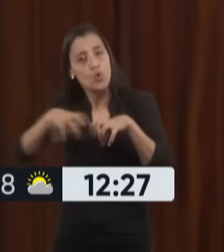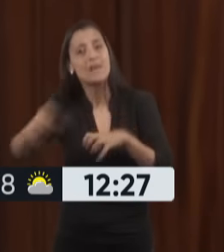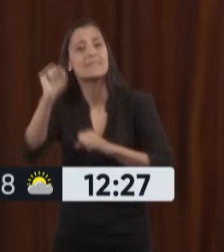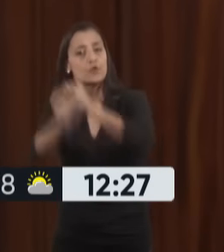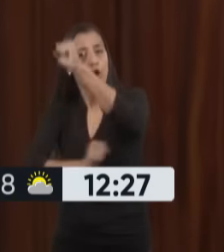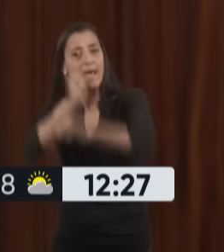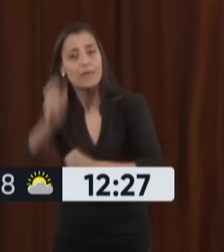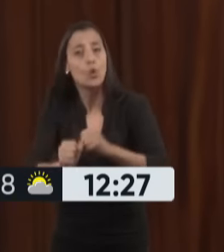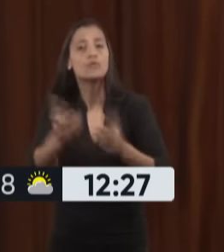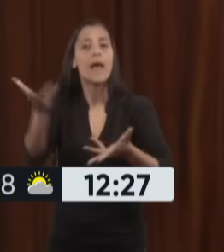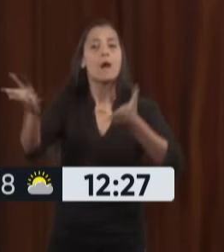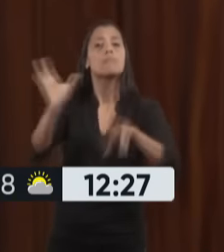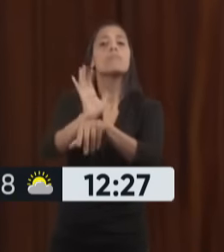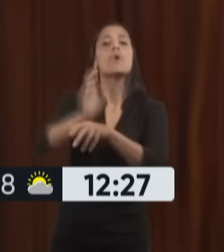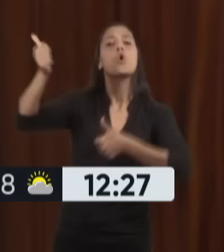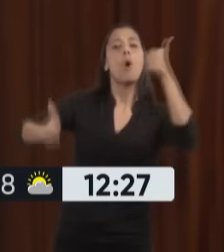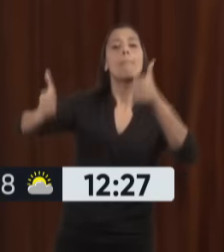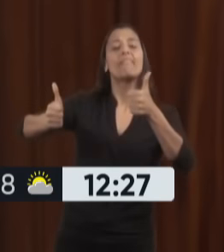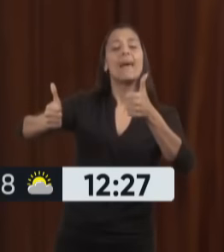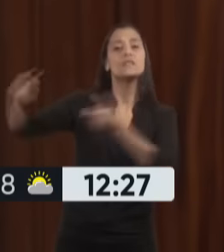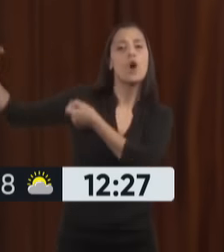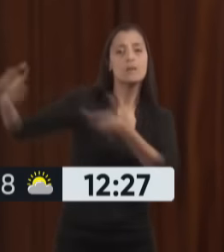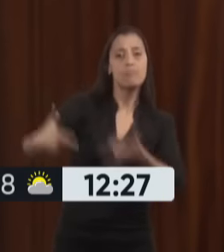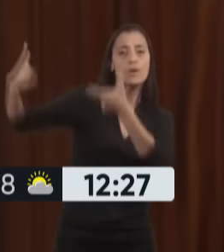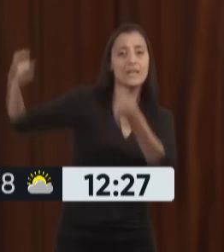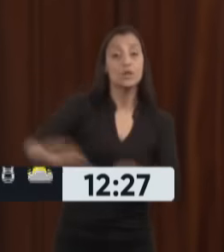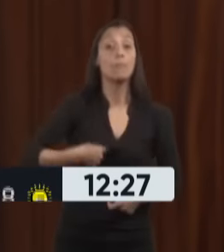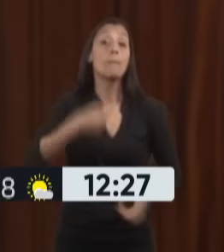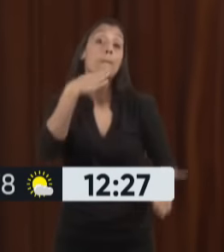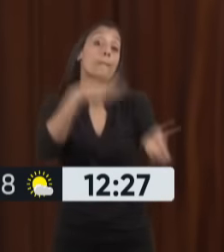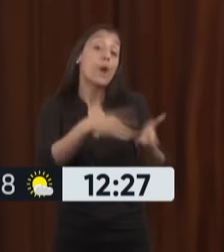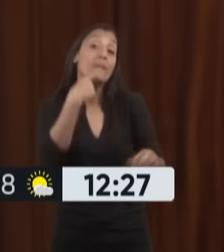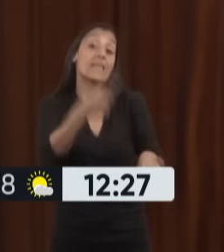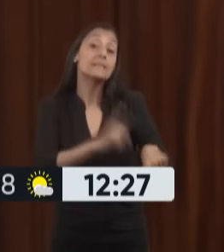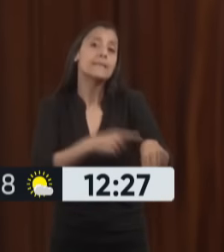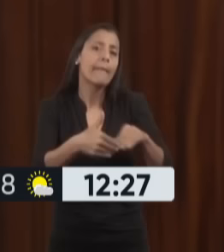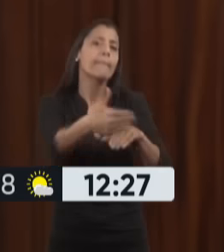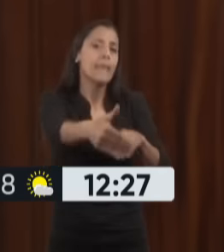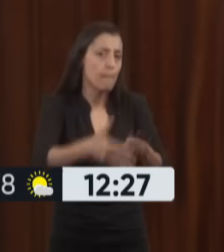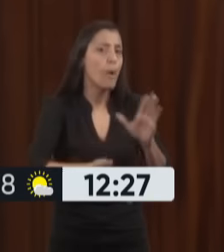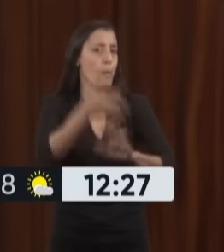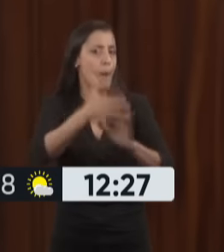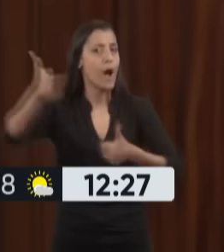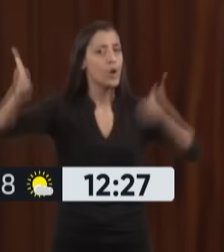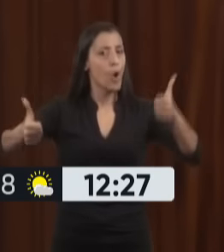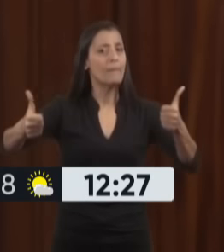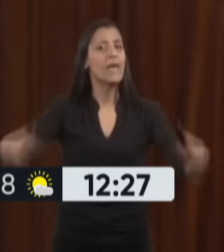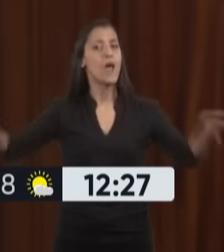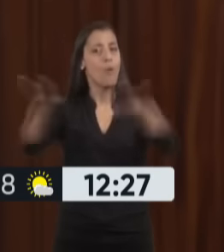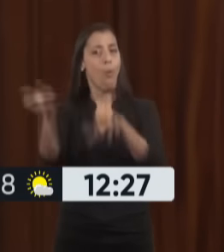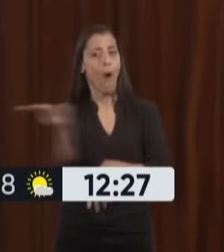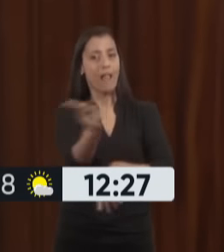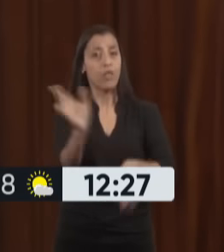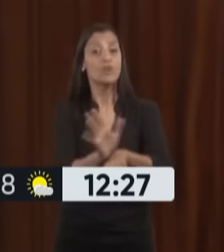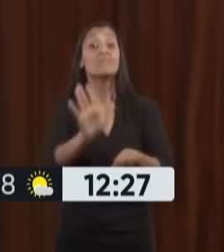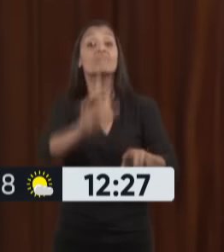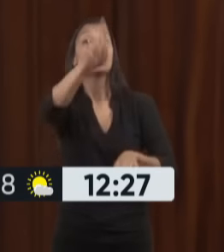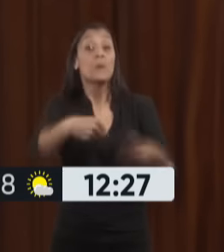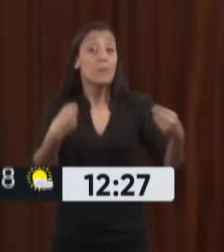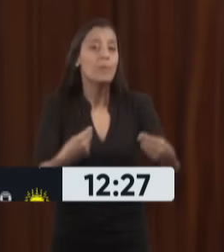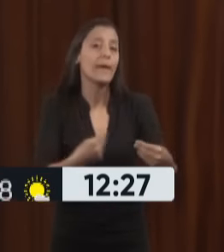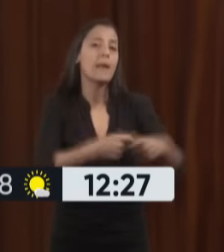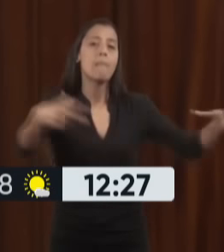manufacturas importadas. Prometieron que con el tiempo lograrían competir de forma genuina de igual a igual y que así habría más